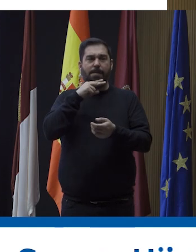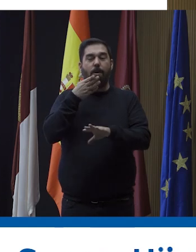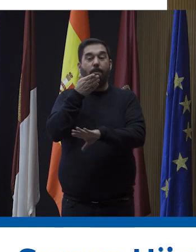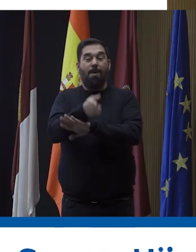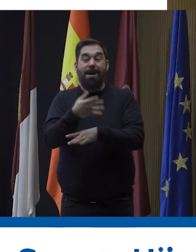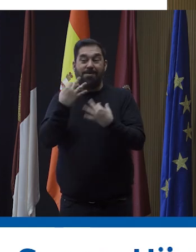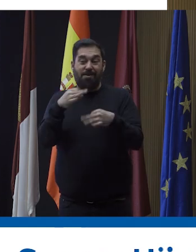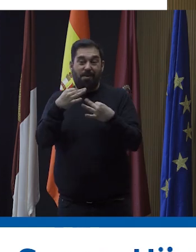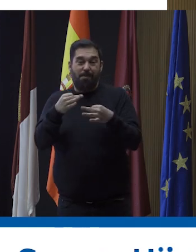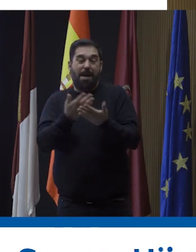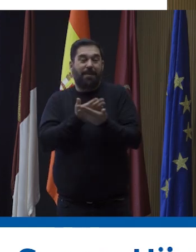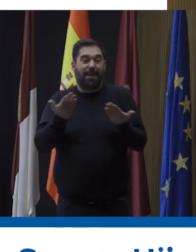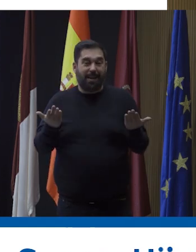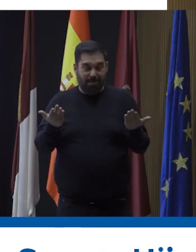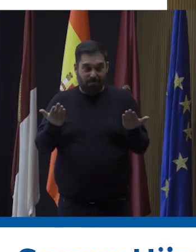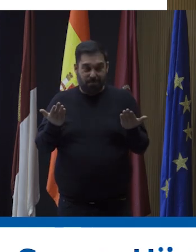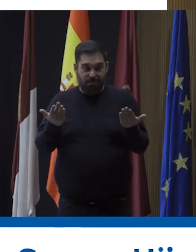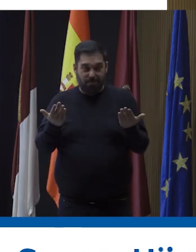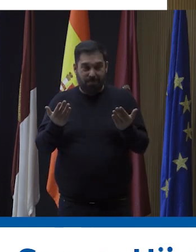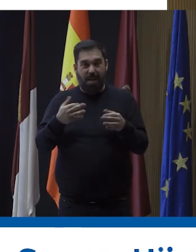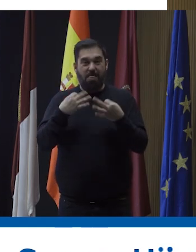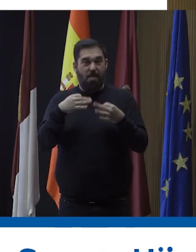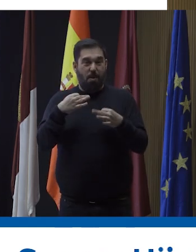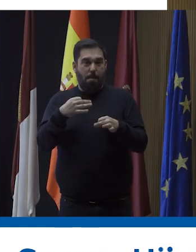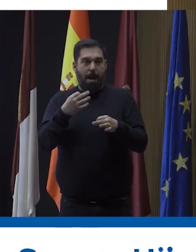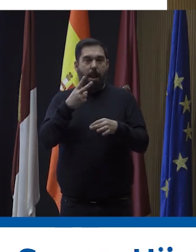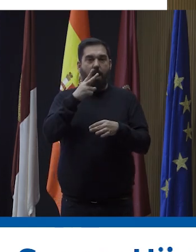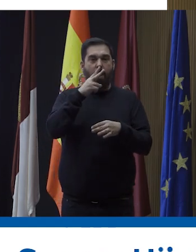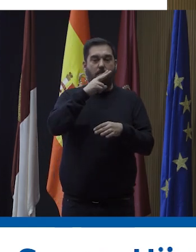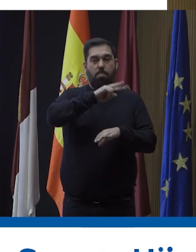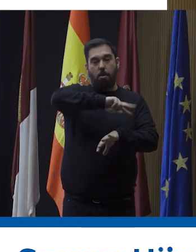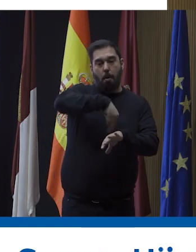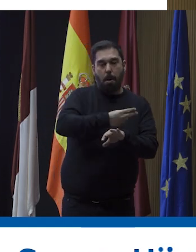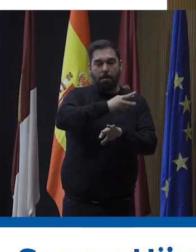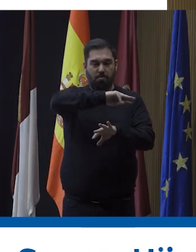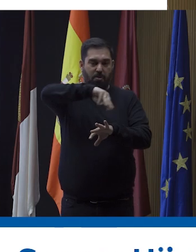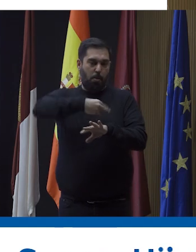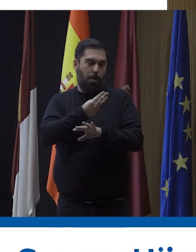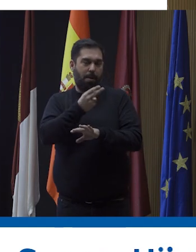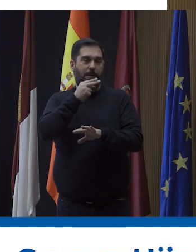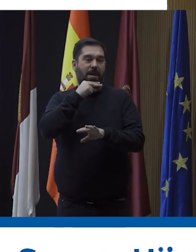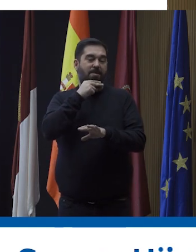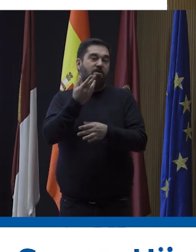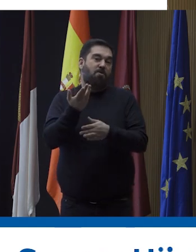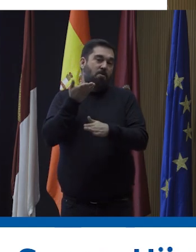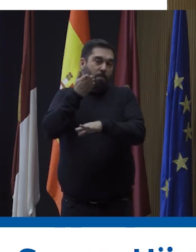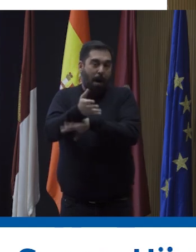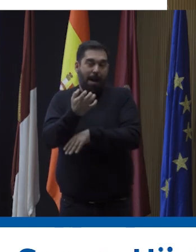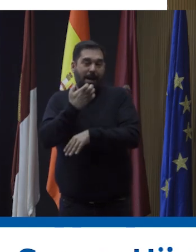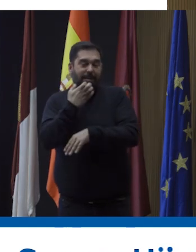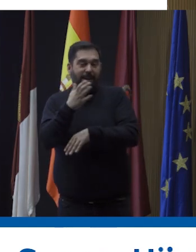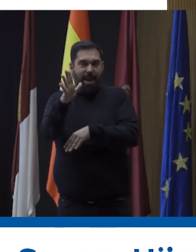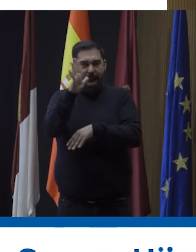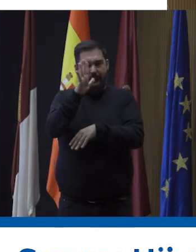normal? ¿Qué es lo normal? Pues lo normal es ir cada 2-3 horas, ¿vale? Si bebemos 1,5 litros de líquido